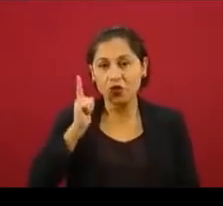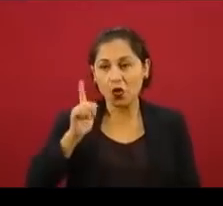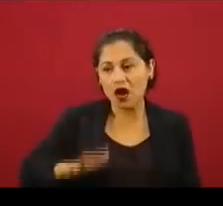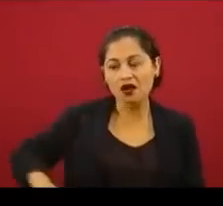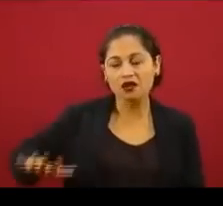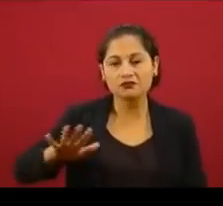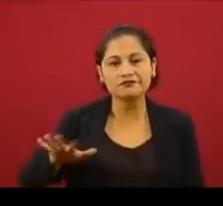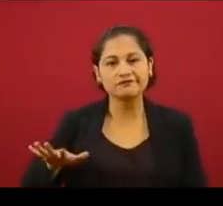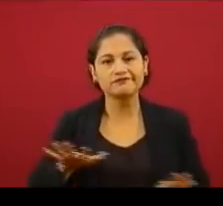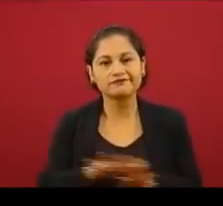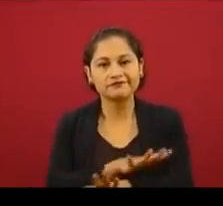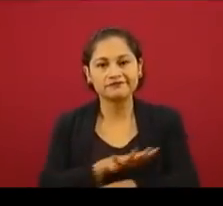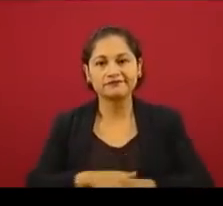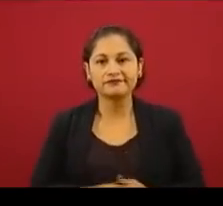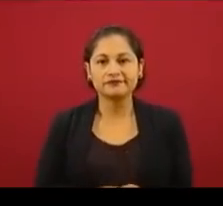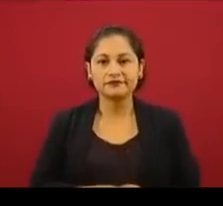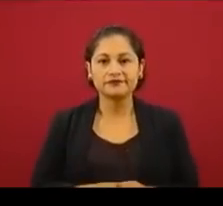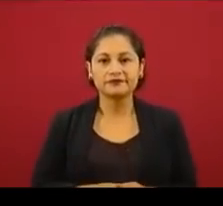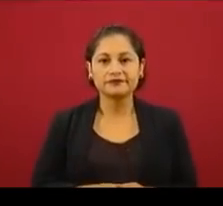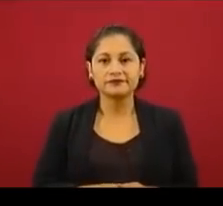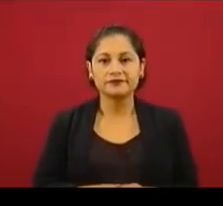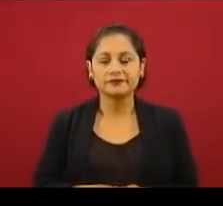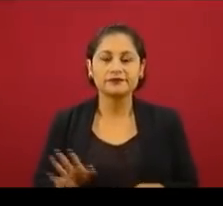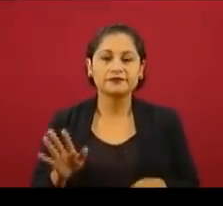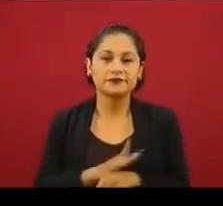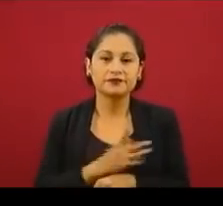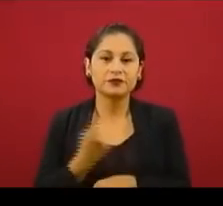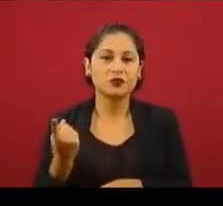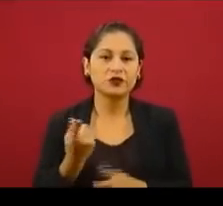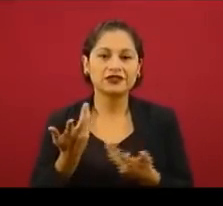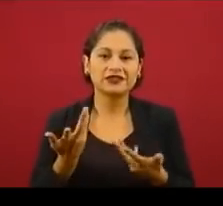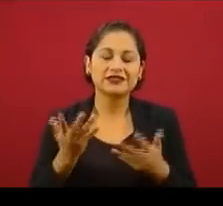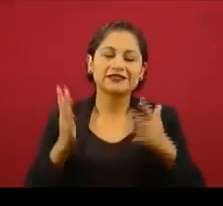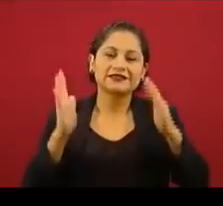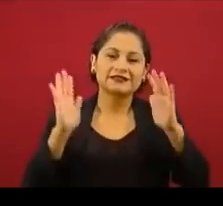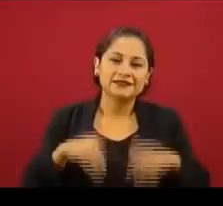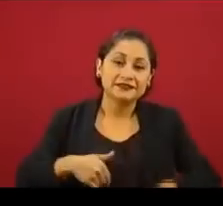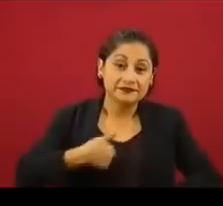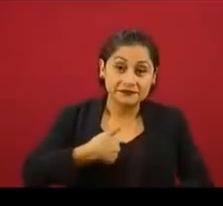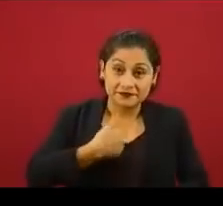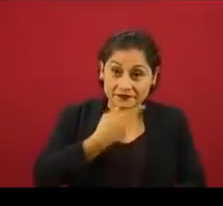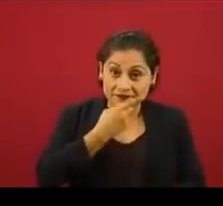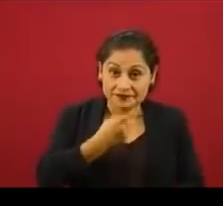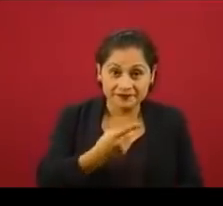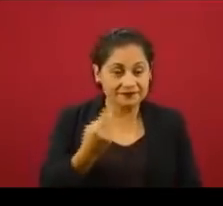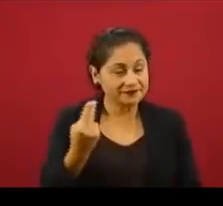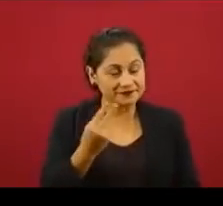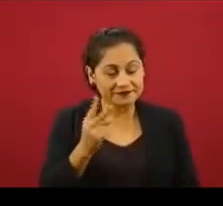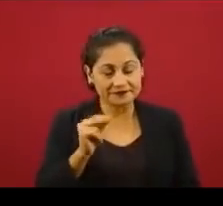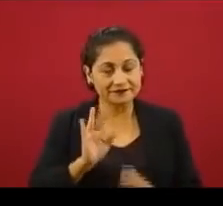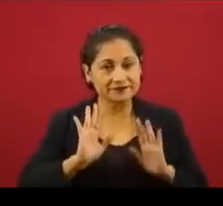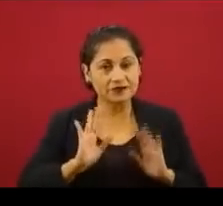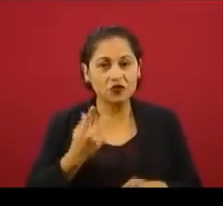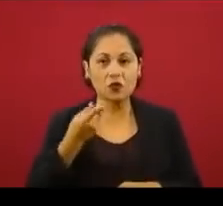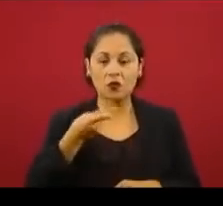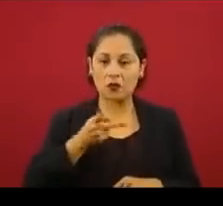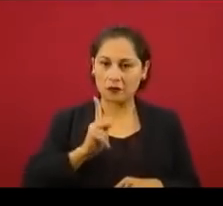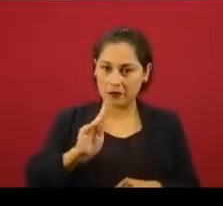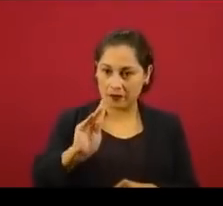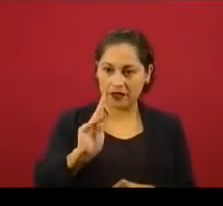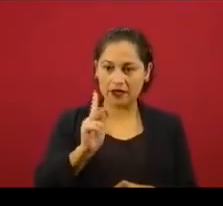empezaron, ya ni lo debería de decir, pero para ver si